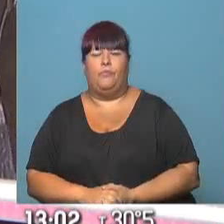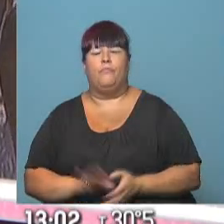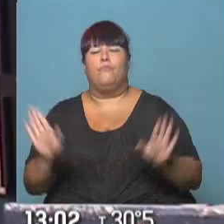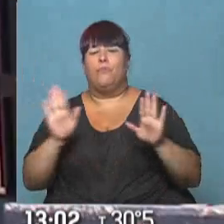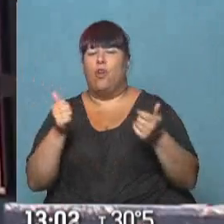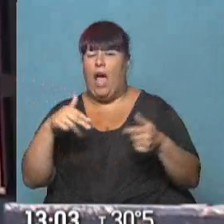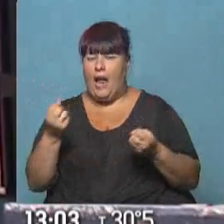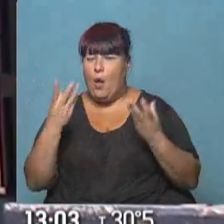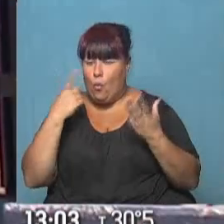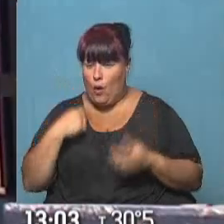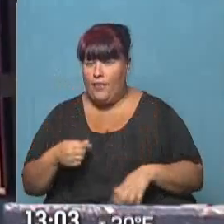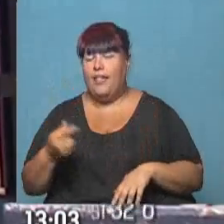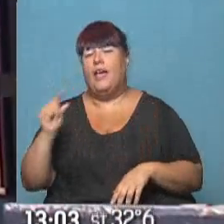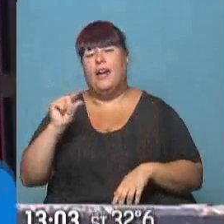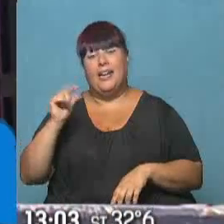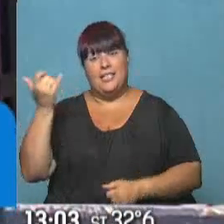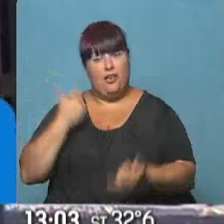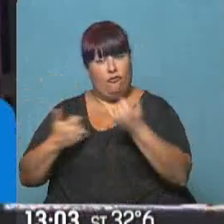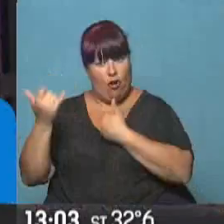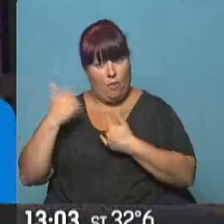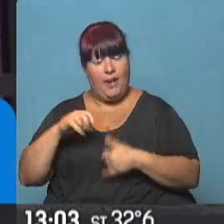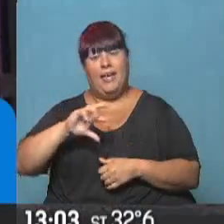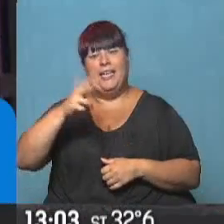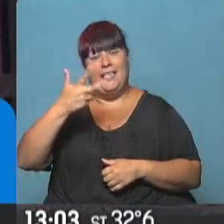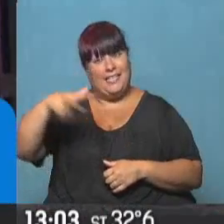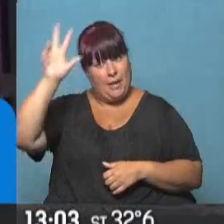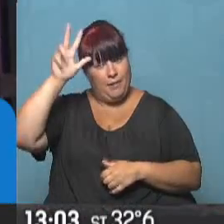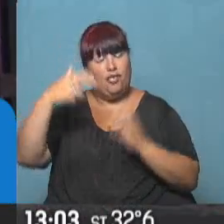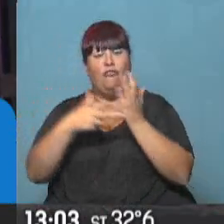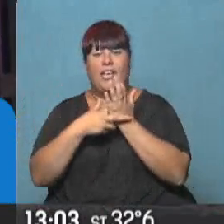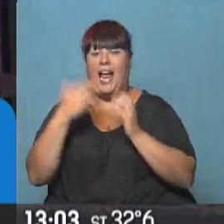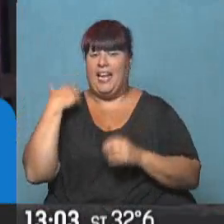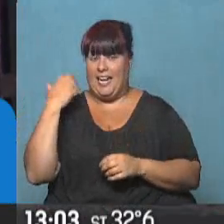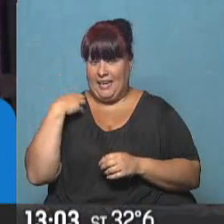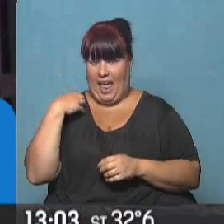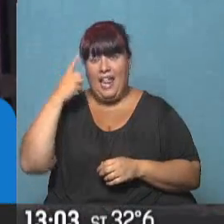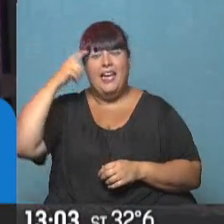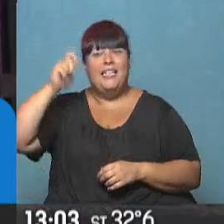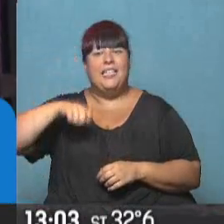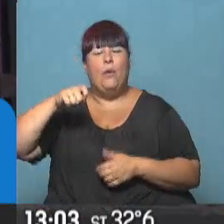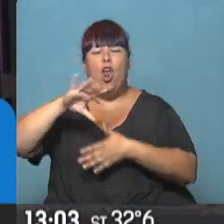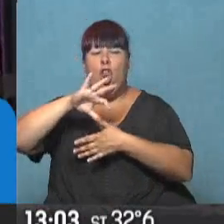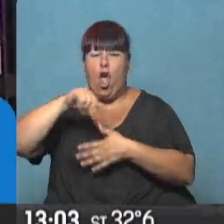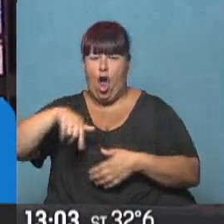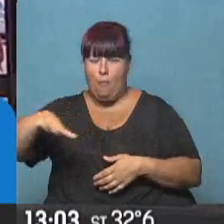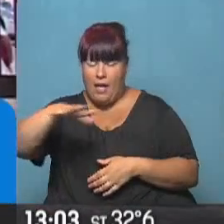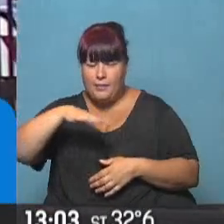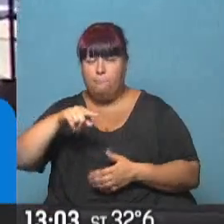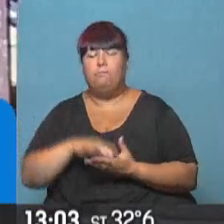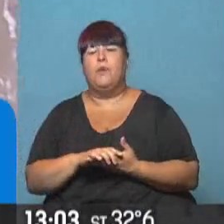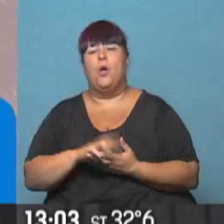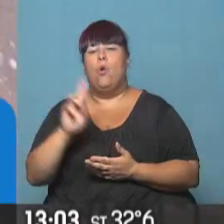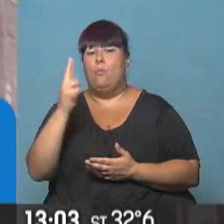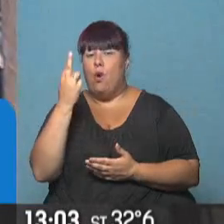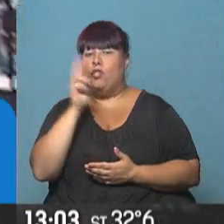Hola Ana, buenos días. Nos acaban de informar en el tercer piso de la Fiscalía General de los Tribunales de Lomas de Zamora que la